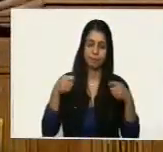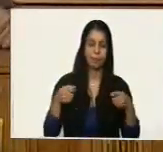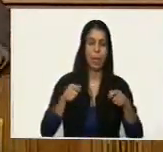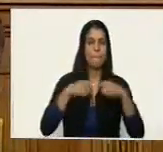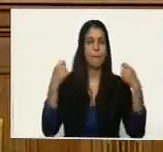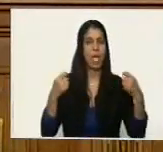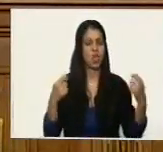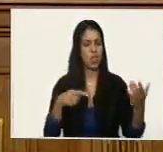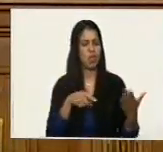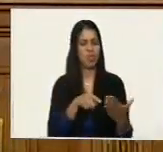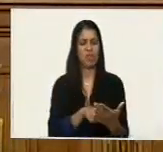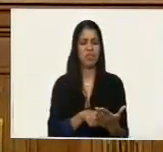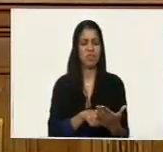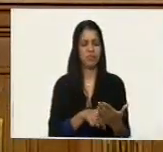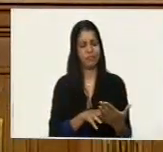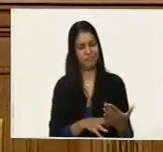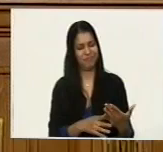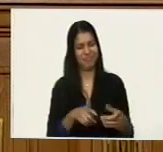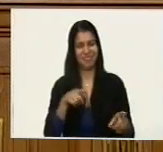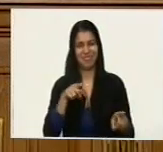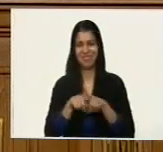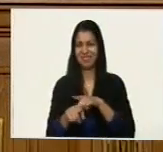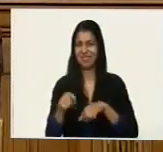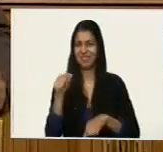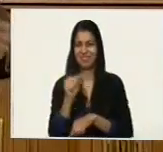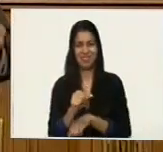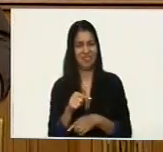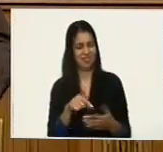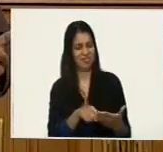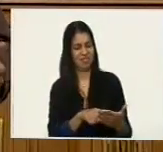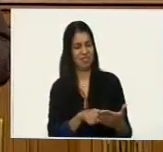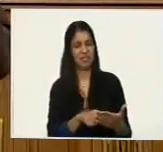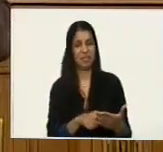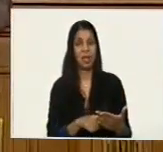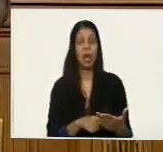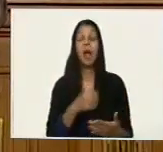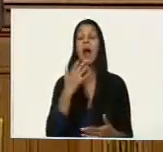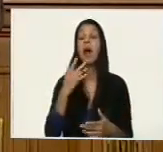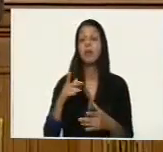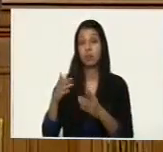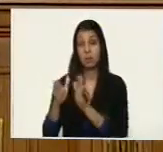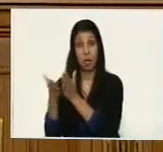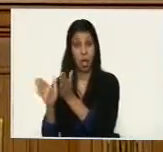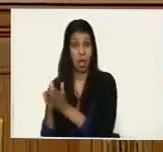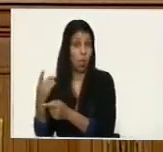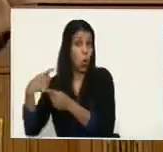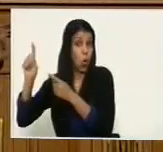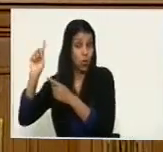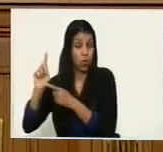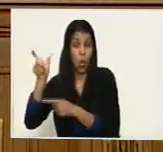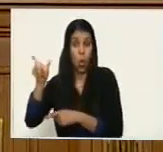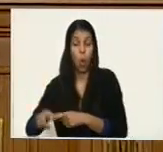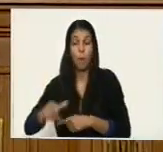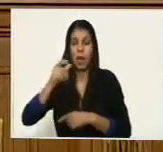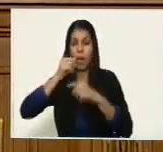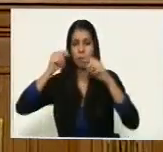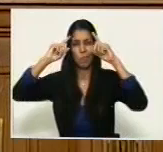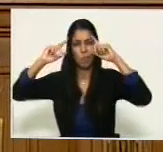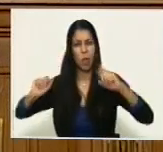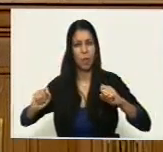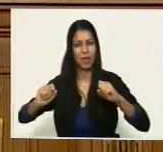y lo criticó. Bolívar. Hay un libro sobre el Correo del Orinoco de un crítico, un gran crítico